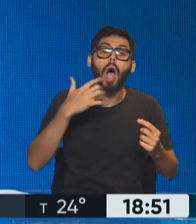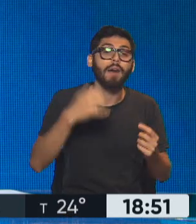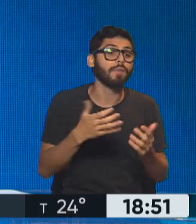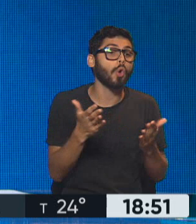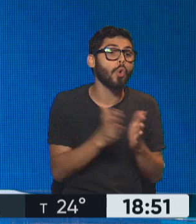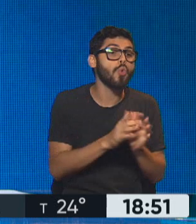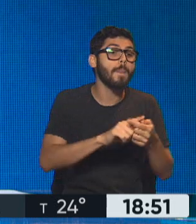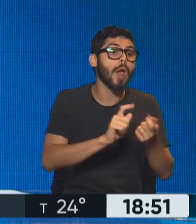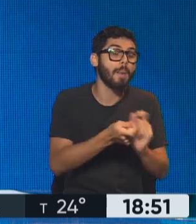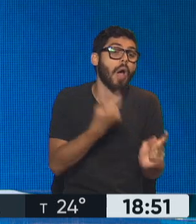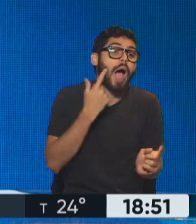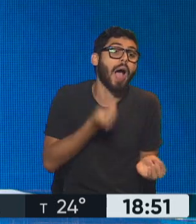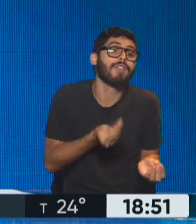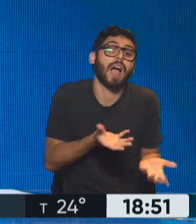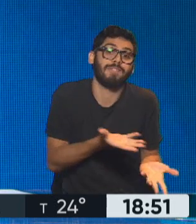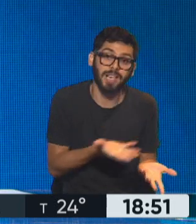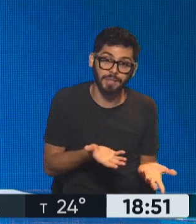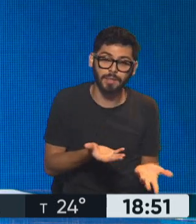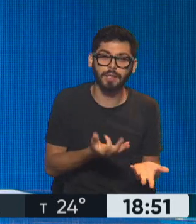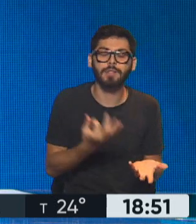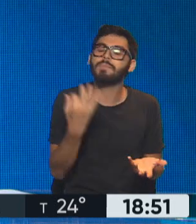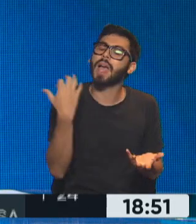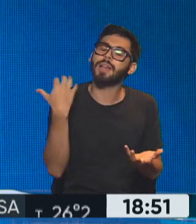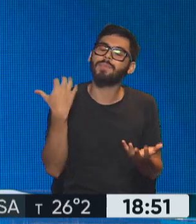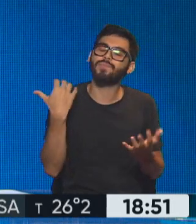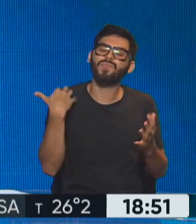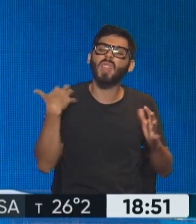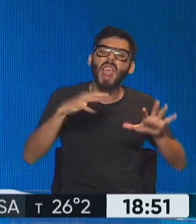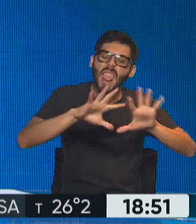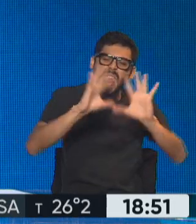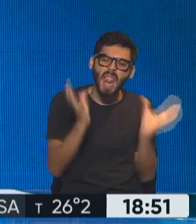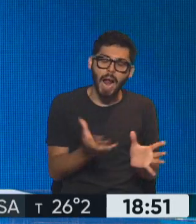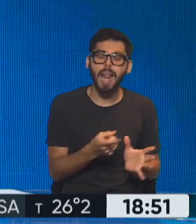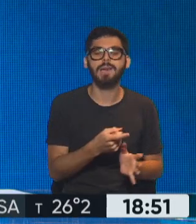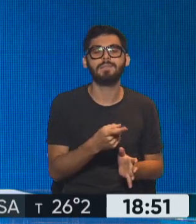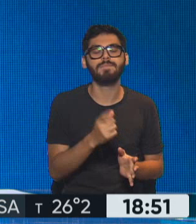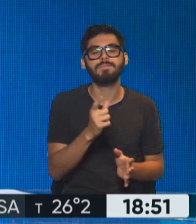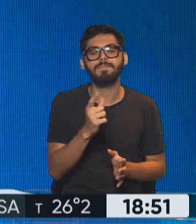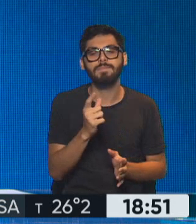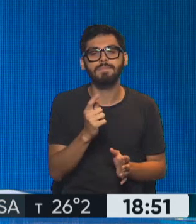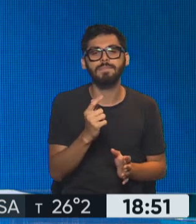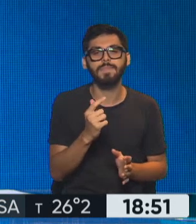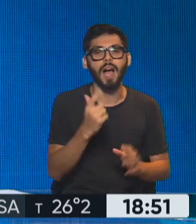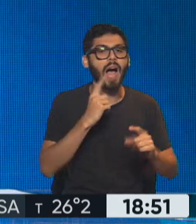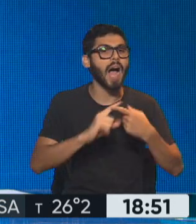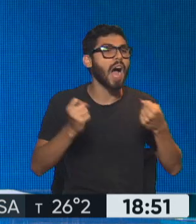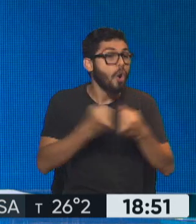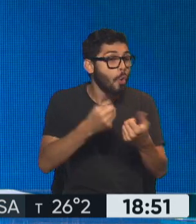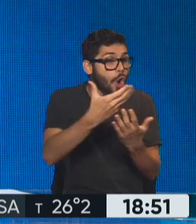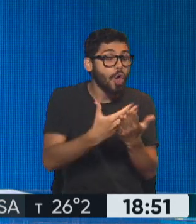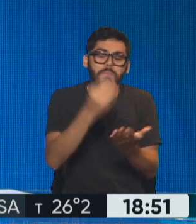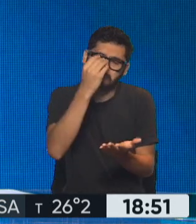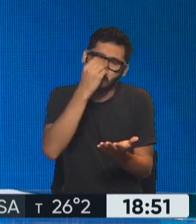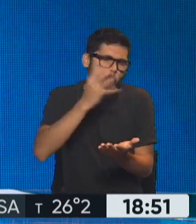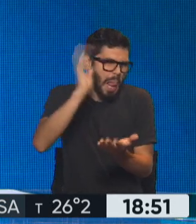por el Cambio con esa propuesta. La lectura generalizada es que casi que sea cual sea el acuerdo, Juntos por el